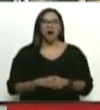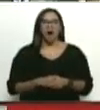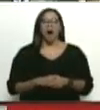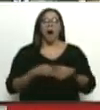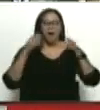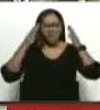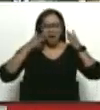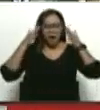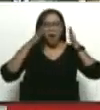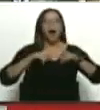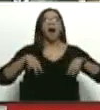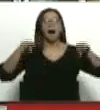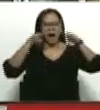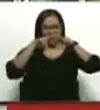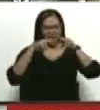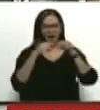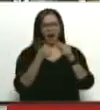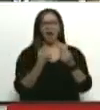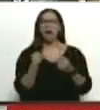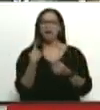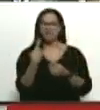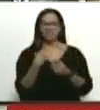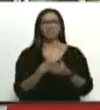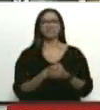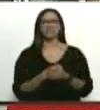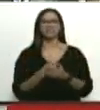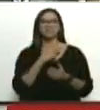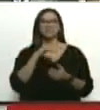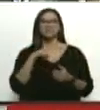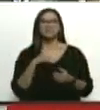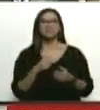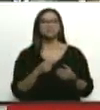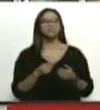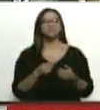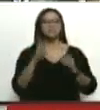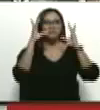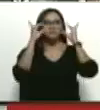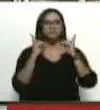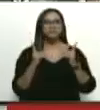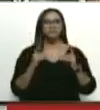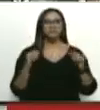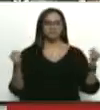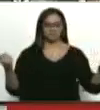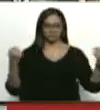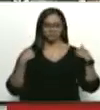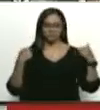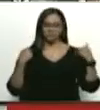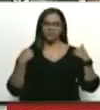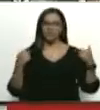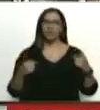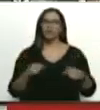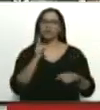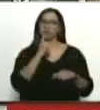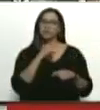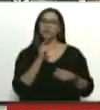formándose en valores, en principios, y nosotros tomando las decisiones. Este que está aquí,